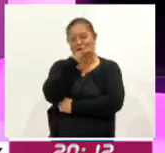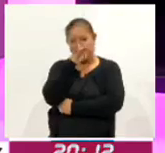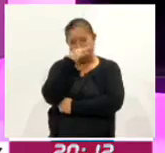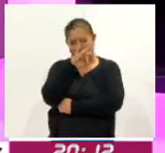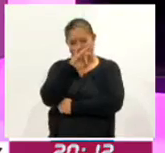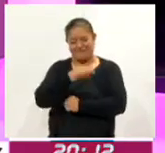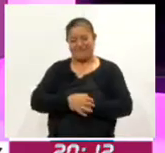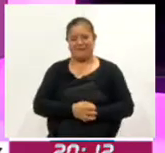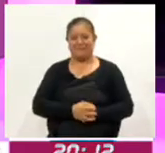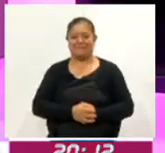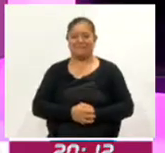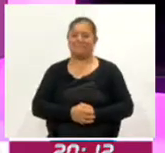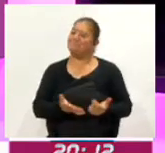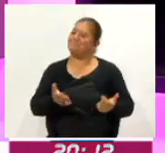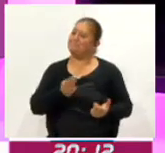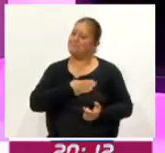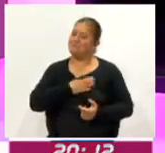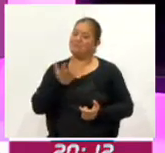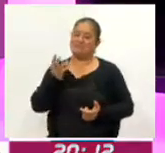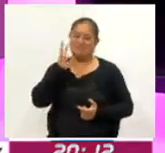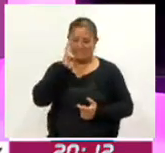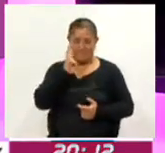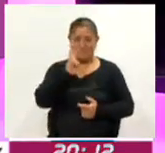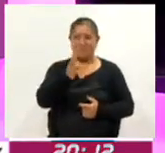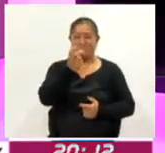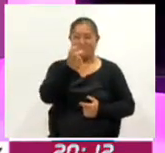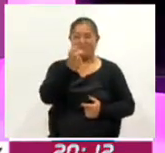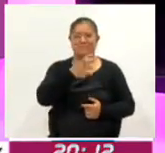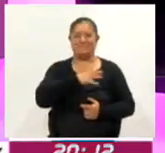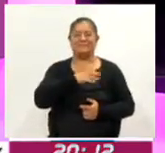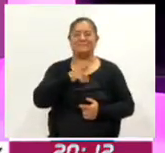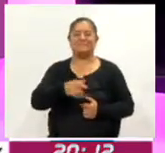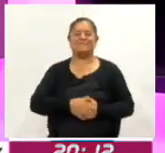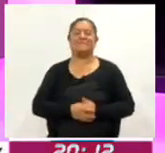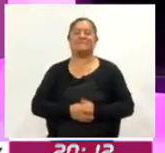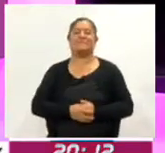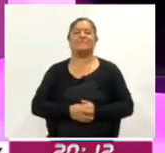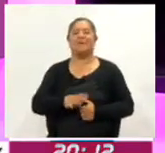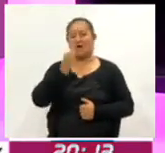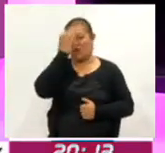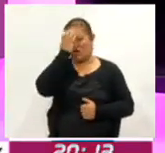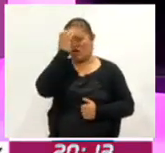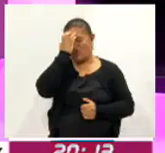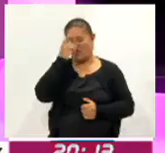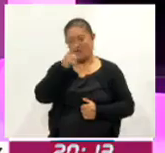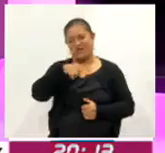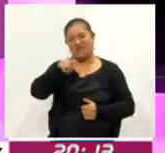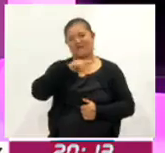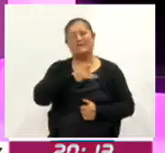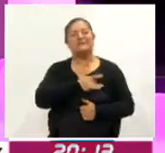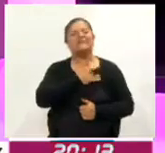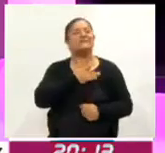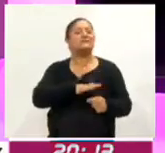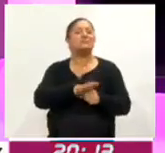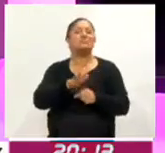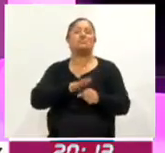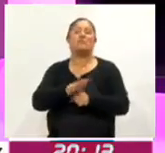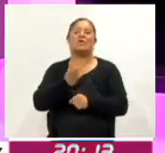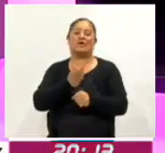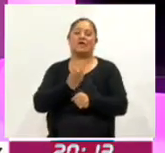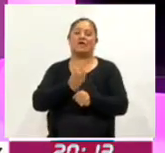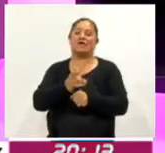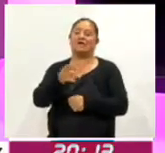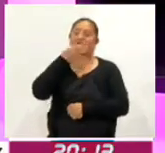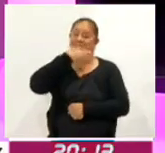aniversario. Y vamos a ir directamente hasta la Puerta Grande del Estado para conocer cómo se ha estado desarrollando esta jornada de